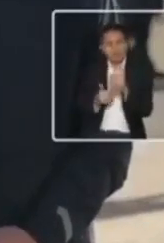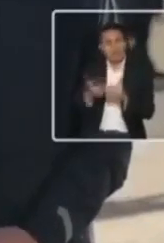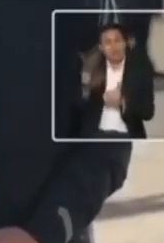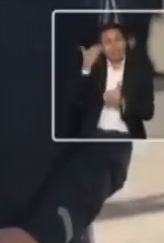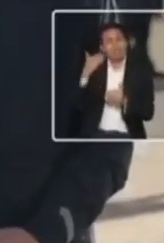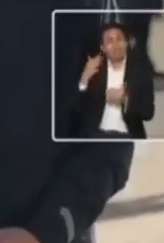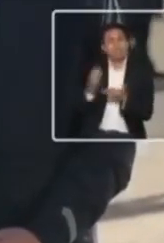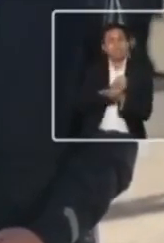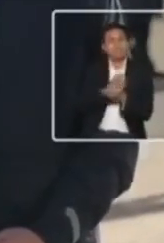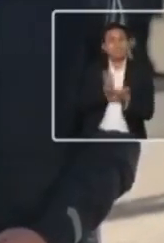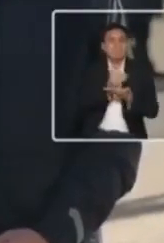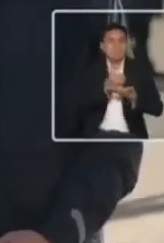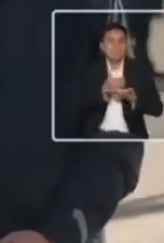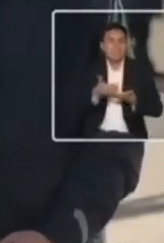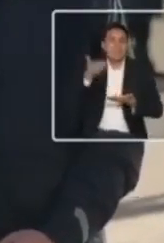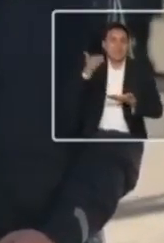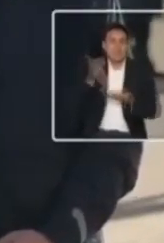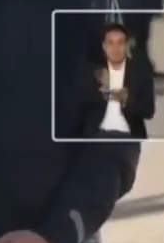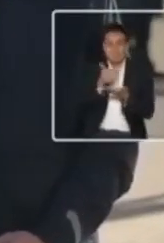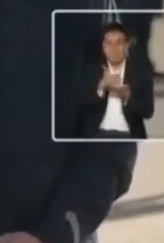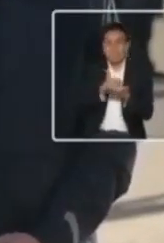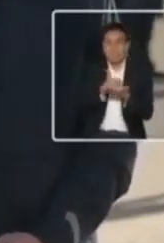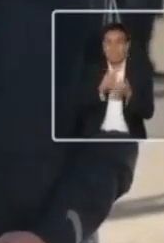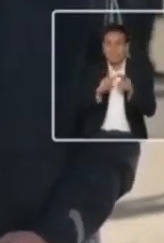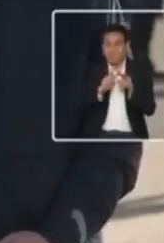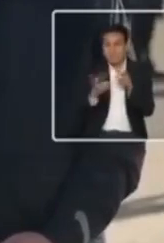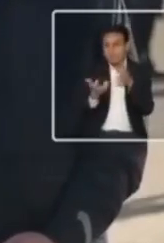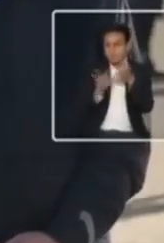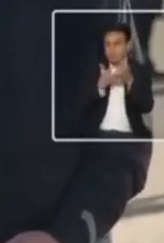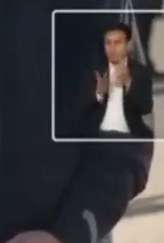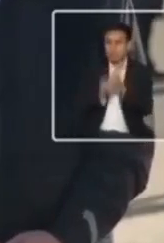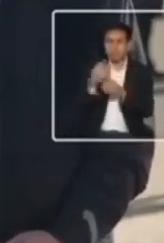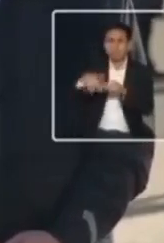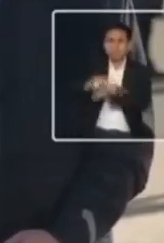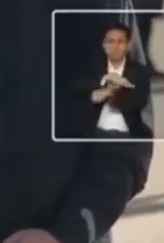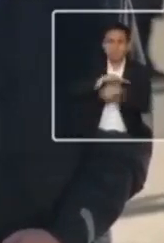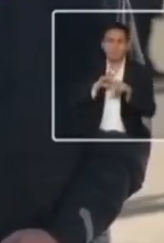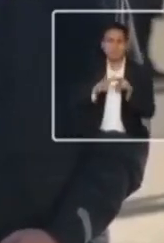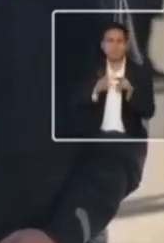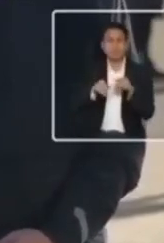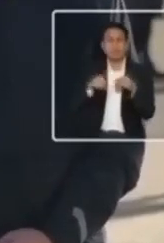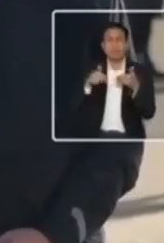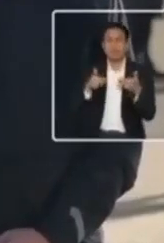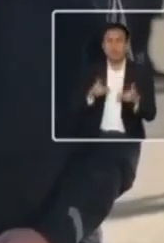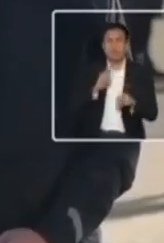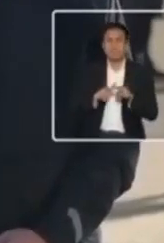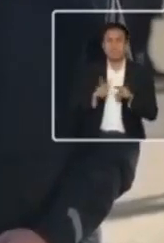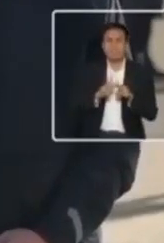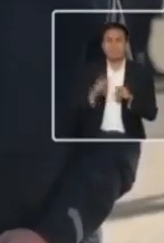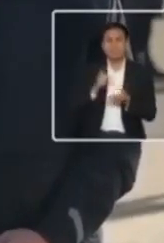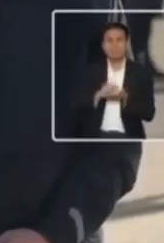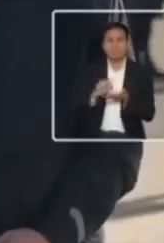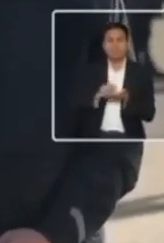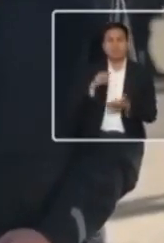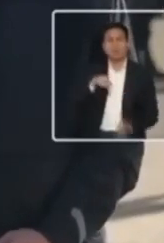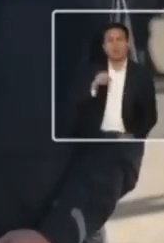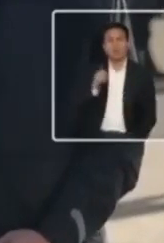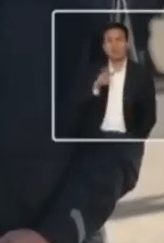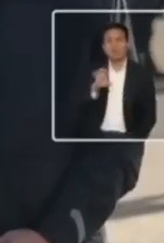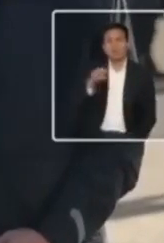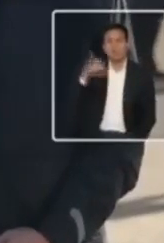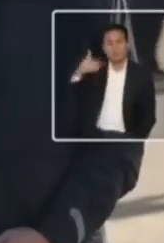fue fruto de una estrategia. Y esa estrategia se debe ajustar a las nuevas circunstancias. Eso es lo que se va a quedar a hacer el subsecretario Monsalve en los próximos